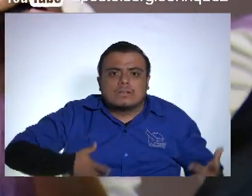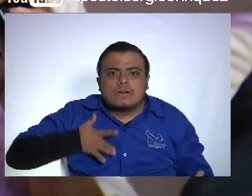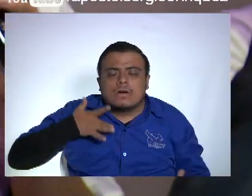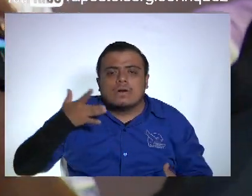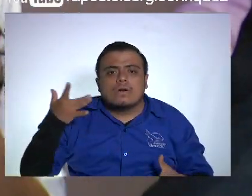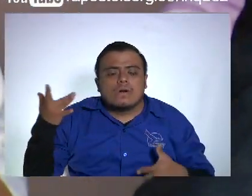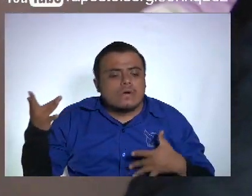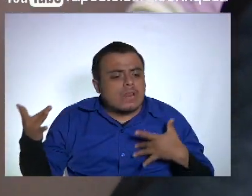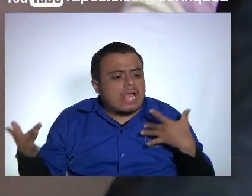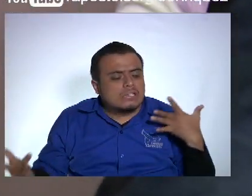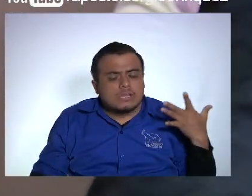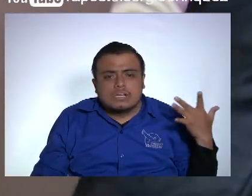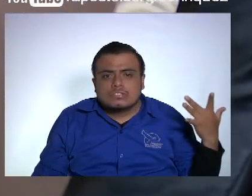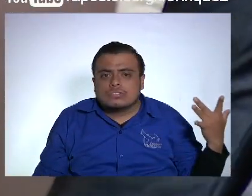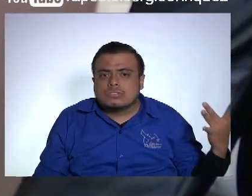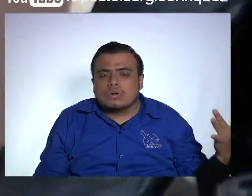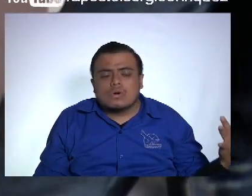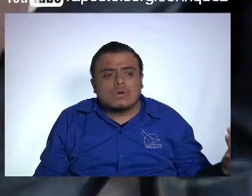el